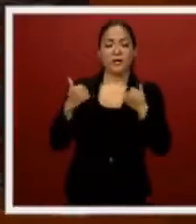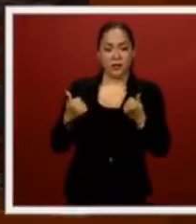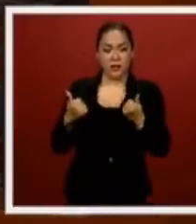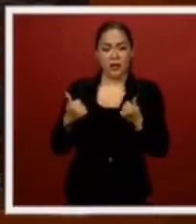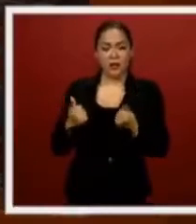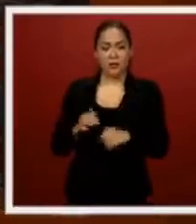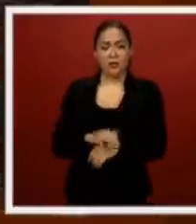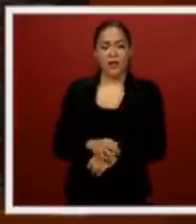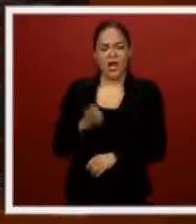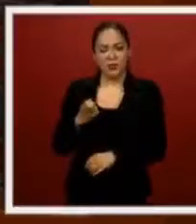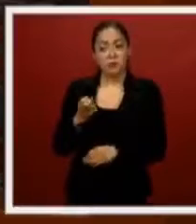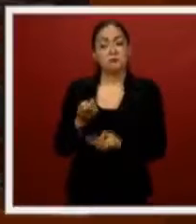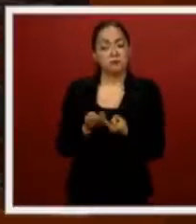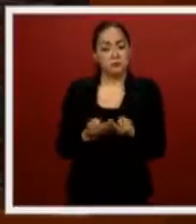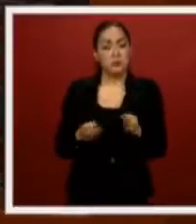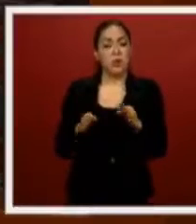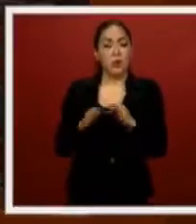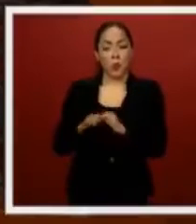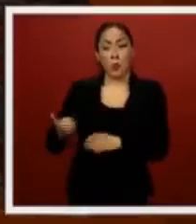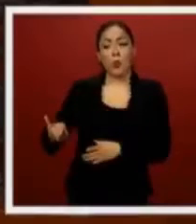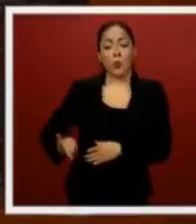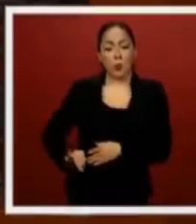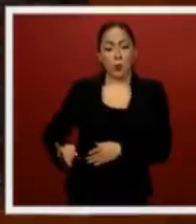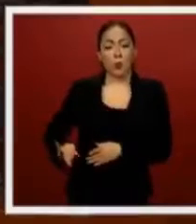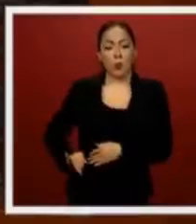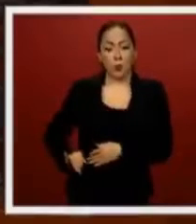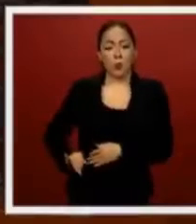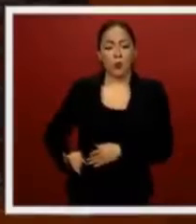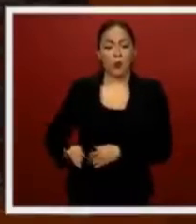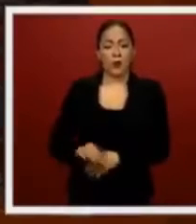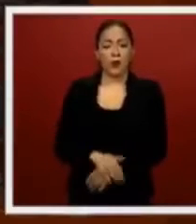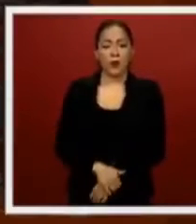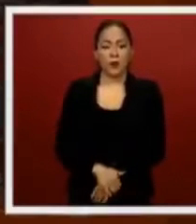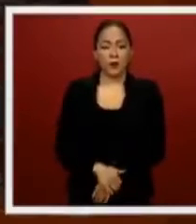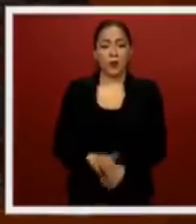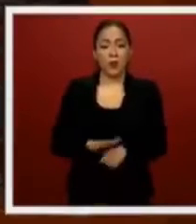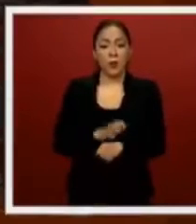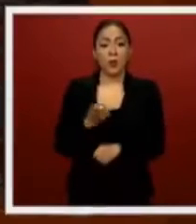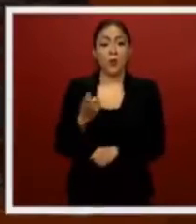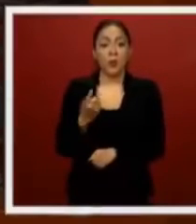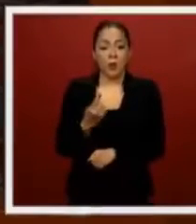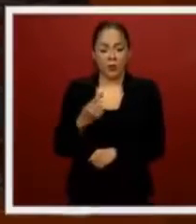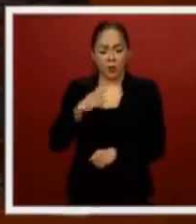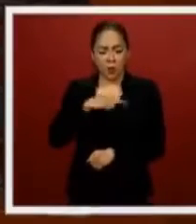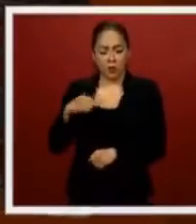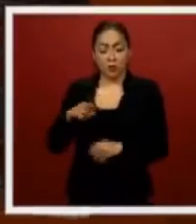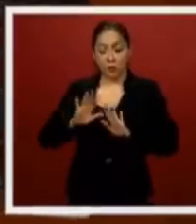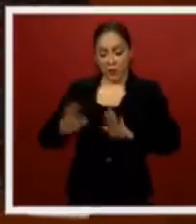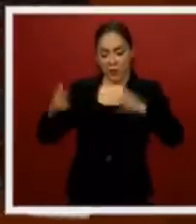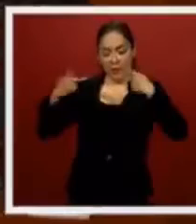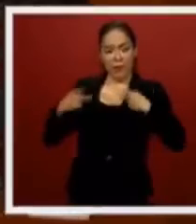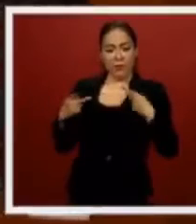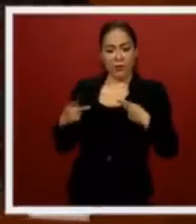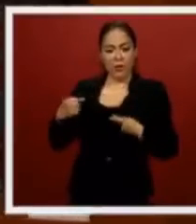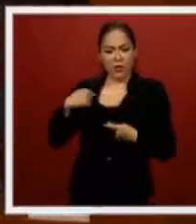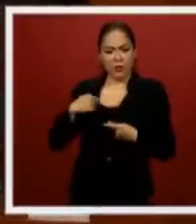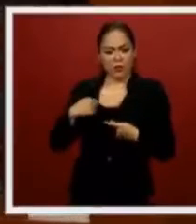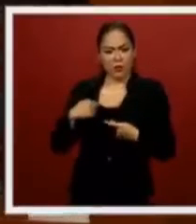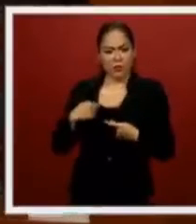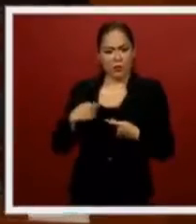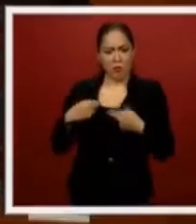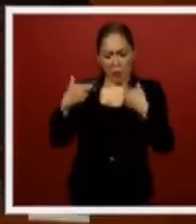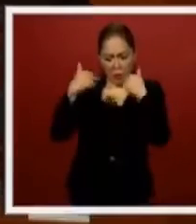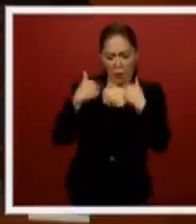vuelve algo muy interesante porque por solo el hecho de ser seres humanos tenemos derecho a la